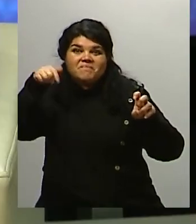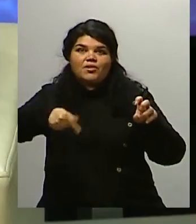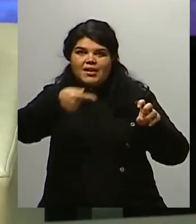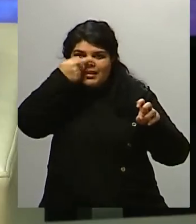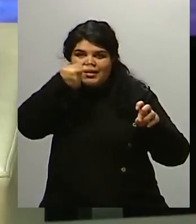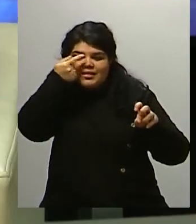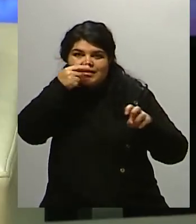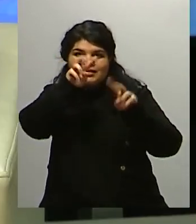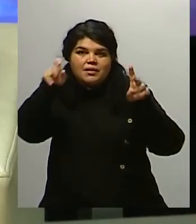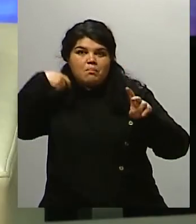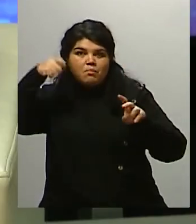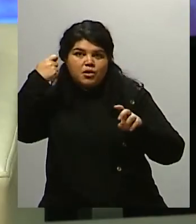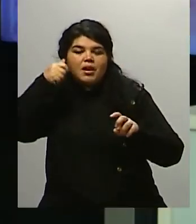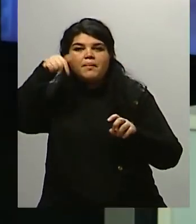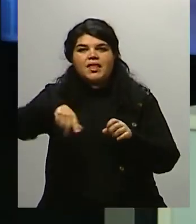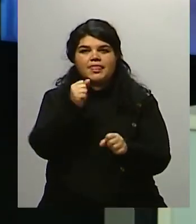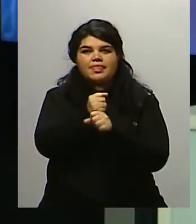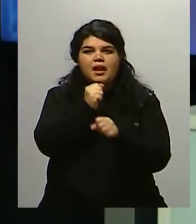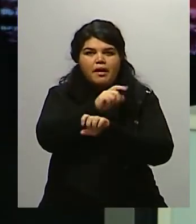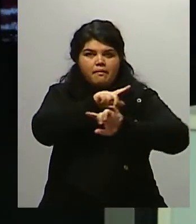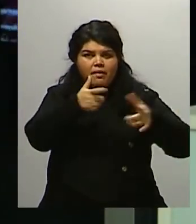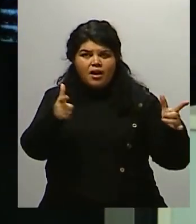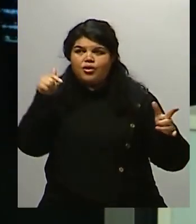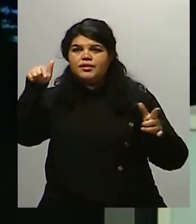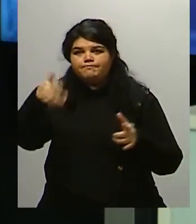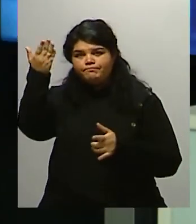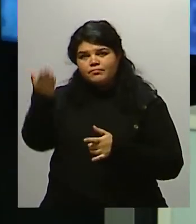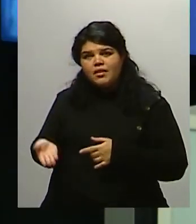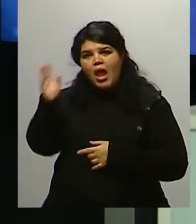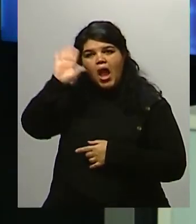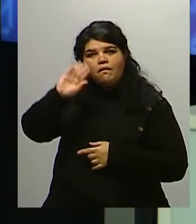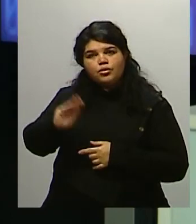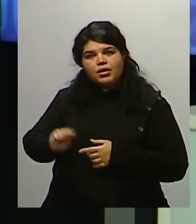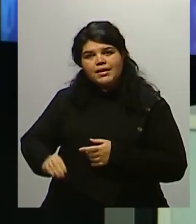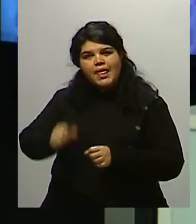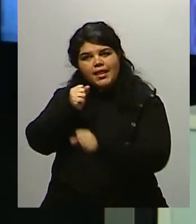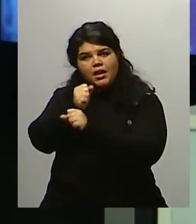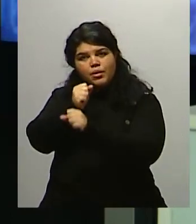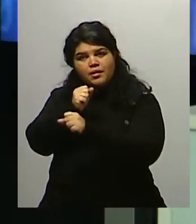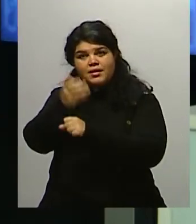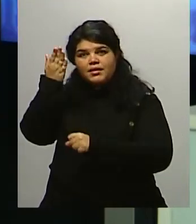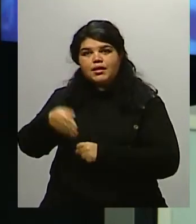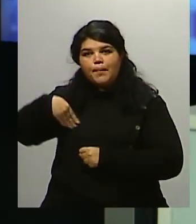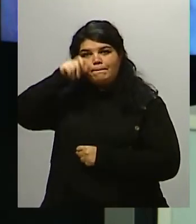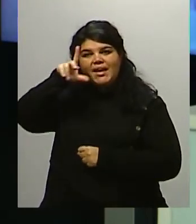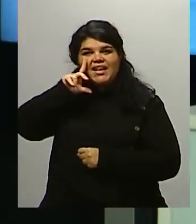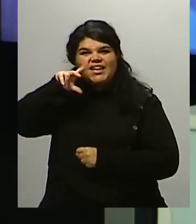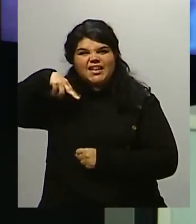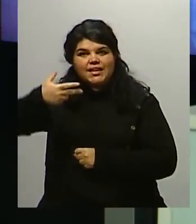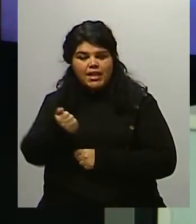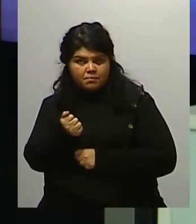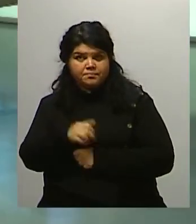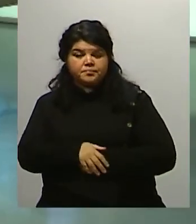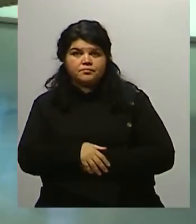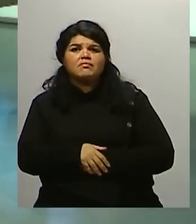Moyano, abogada laboralista. Nos quedan un montón de inquietudes, pero bueno, vamos a tratar de ir rápido. Primero los niní. Hay una generación,